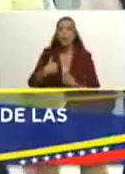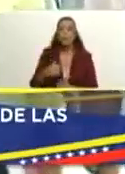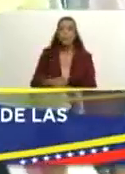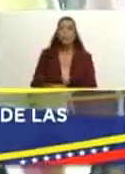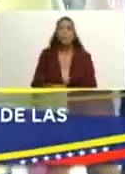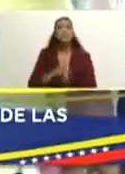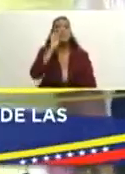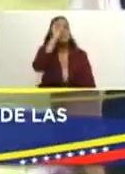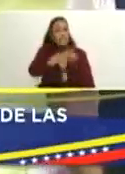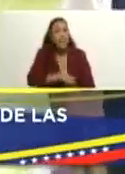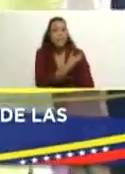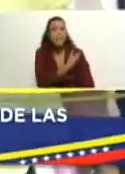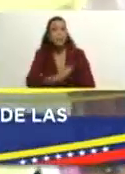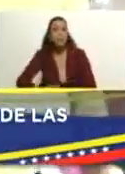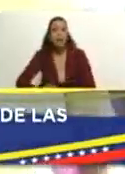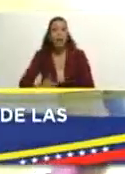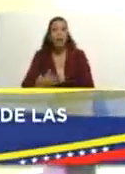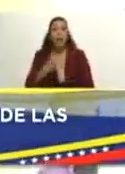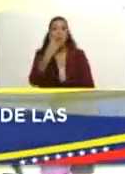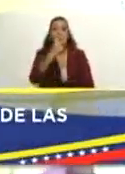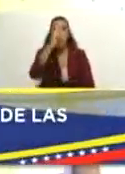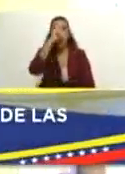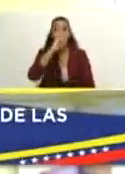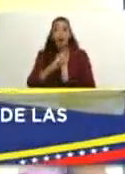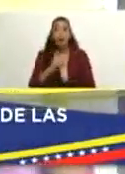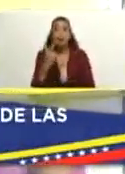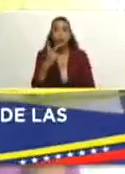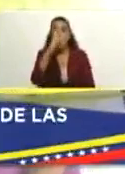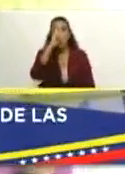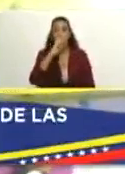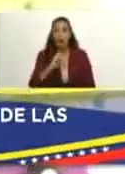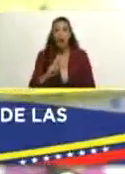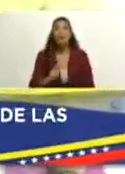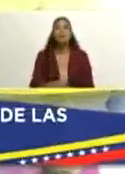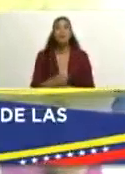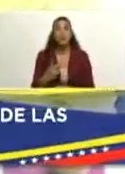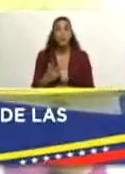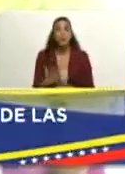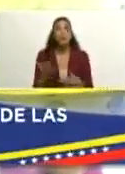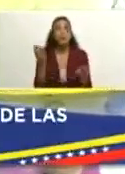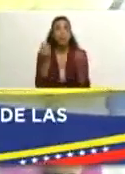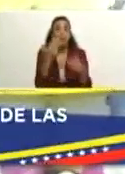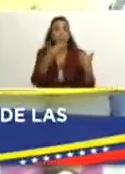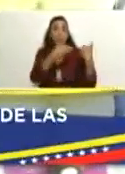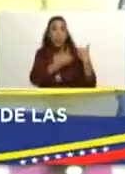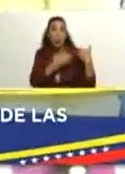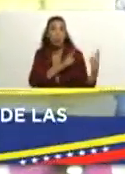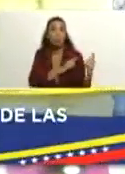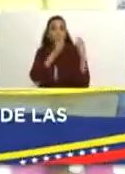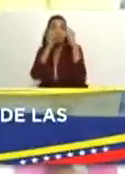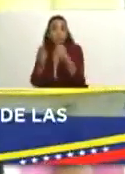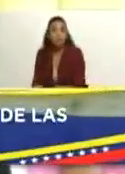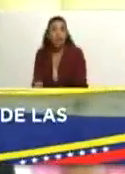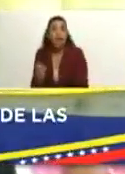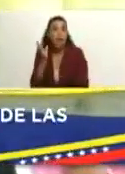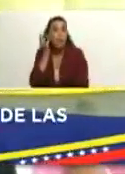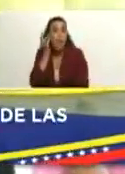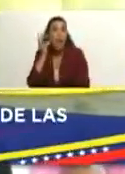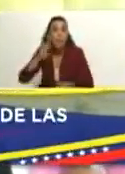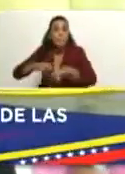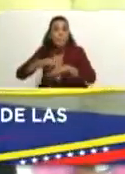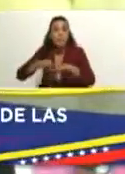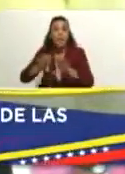sí, presidente. Va a cumplir 2 años mañana. Sí, mañana. Mañana 19. Cumple 2 años que designé a Yelitze. Así es.